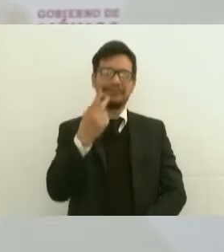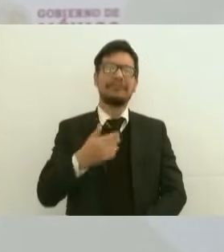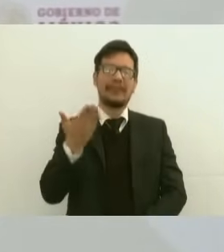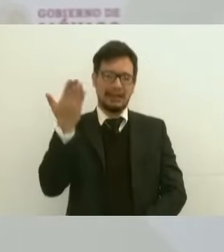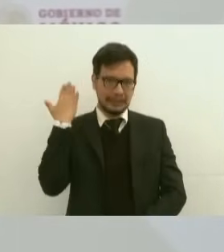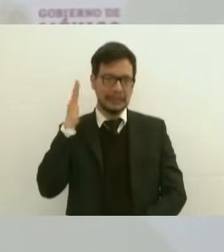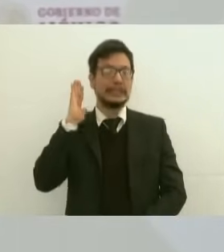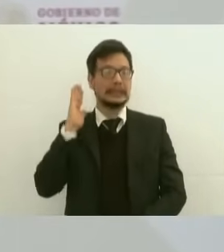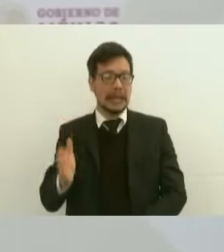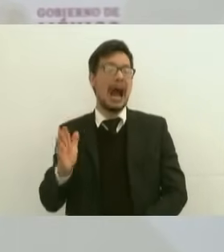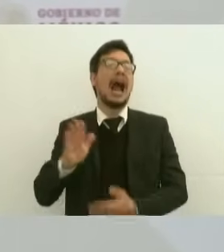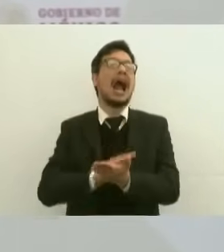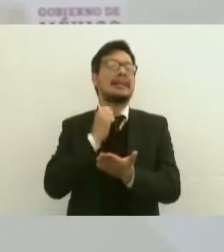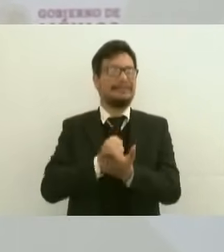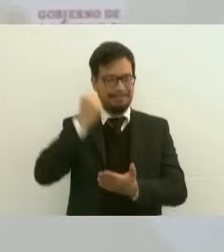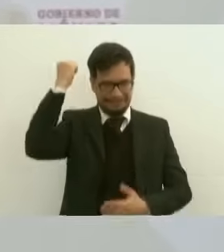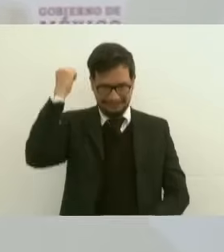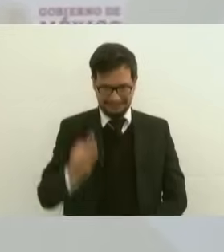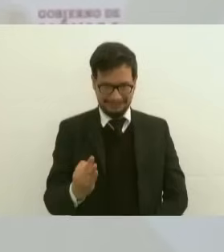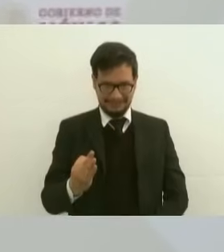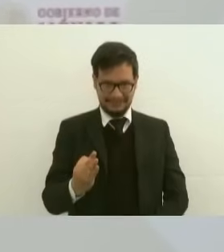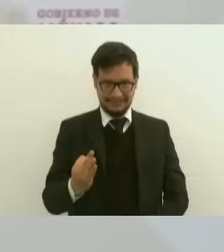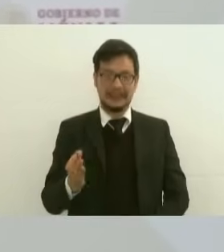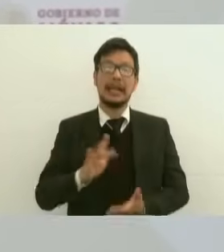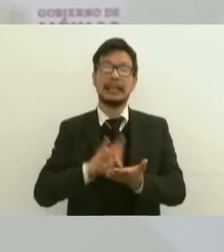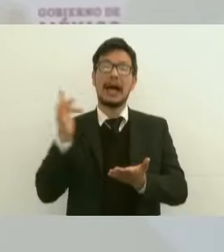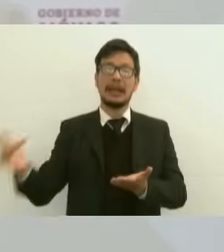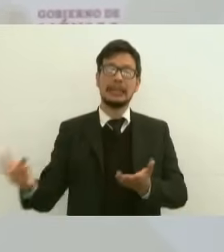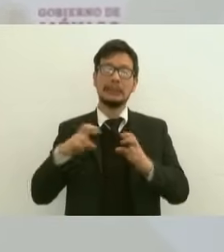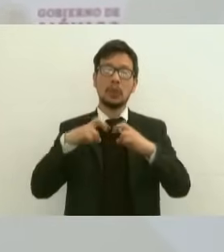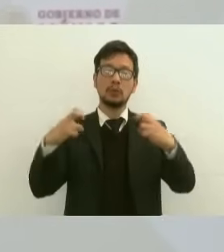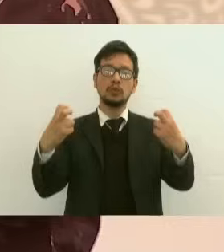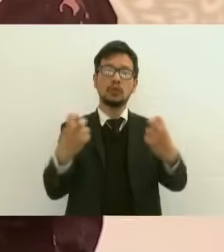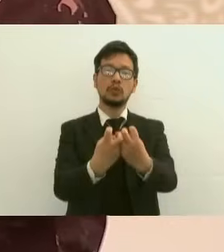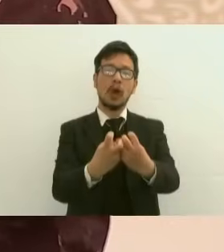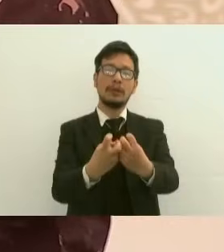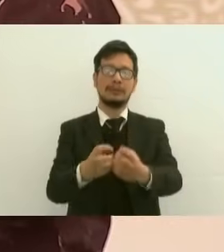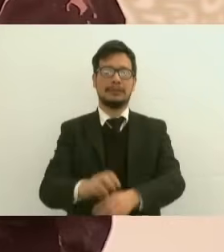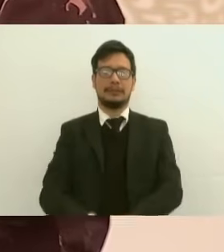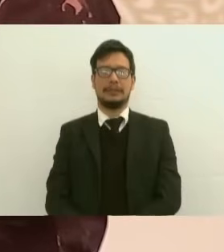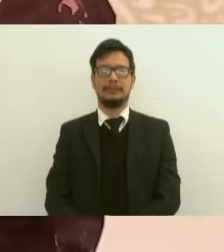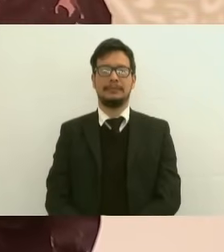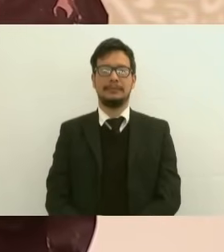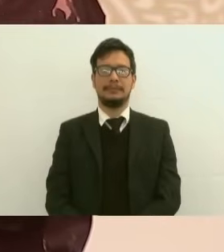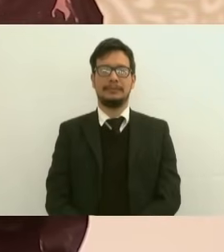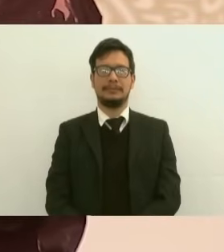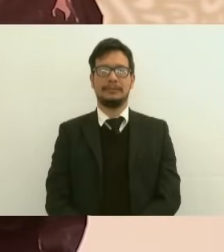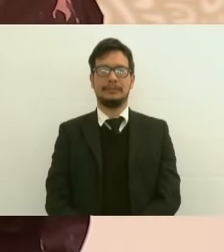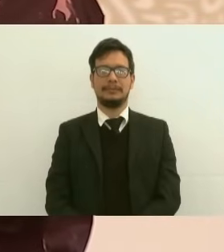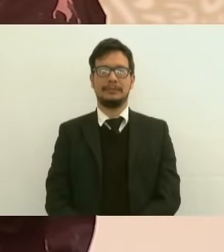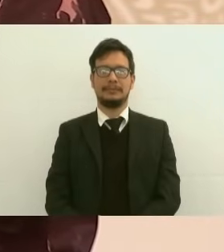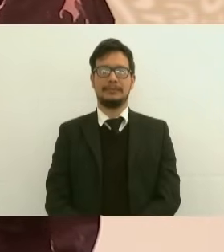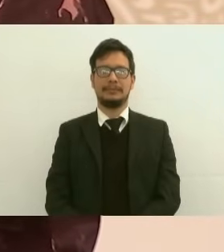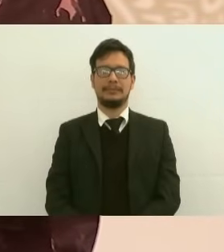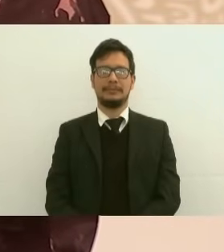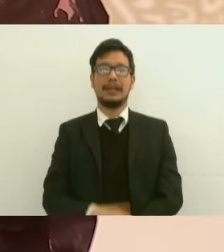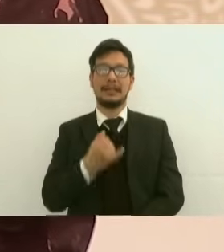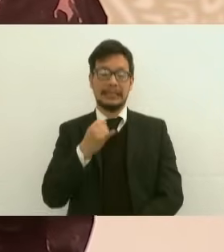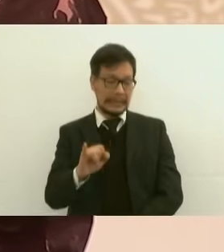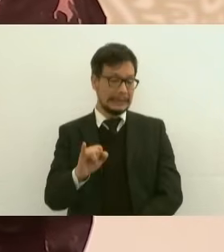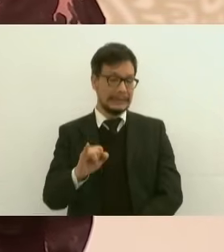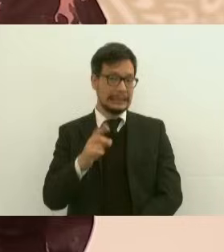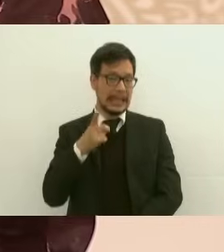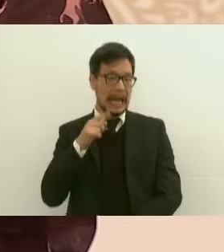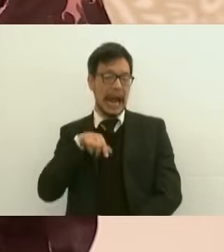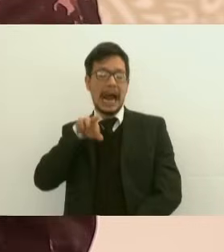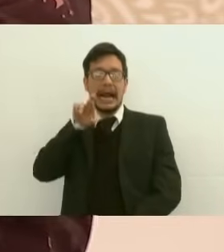al Congreso también. Así, el órgano administrativo desconcentrado de Prevención y